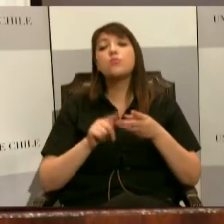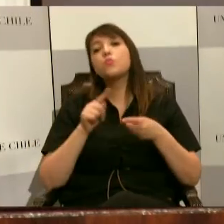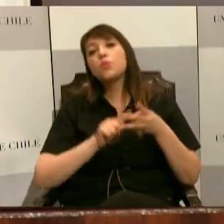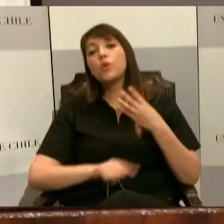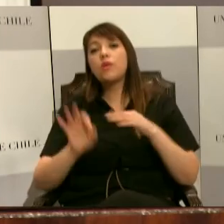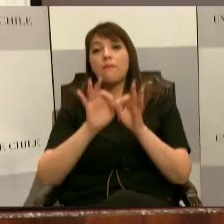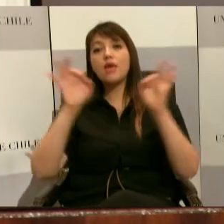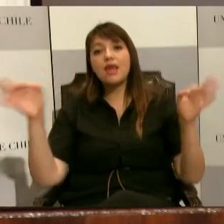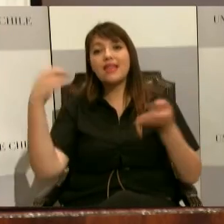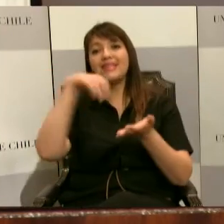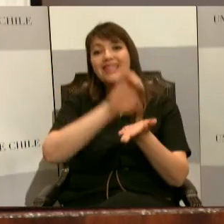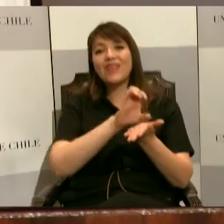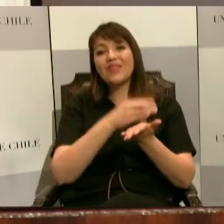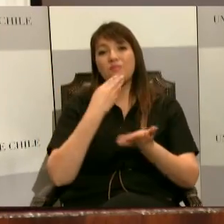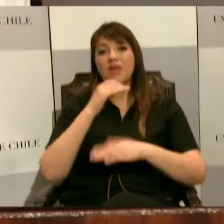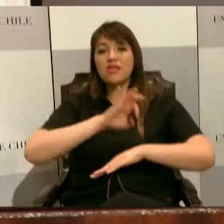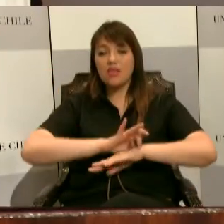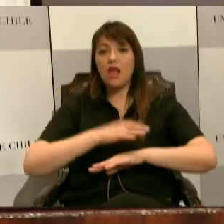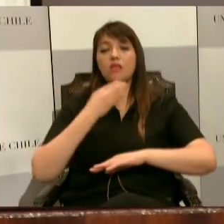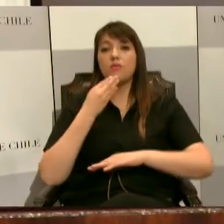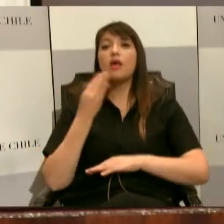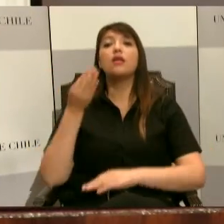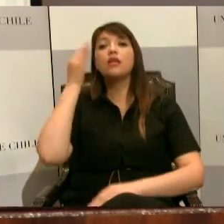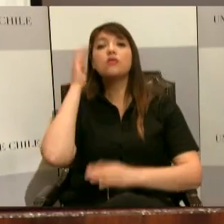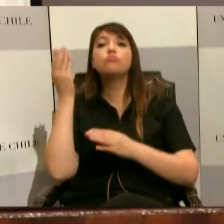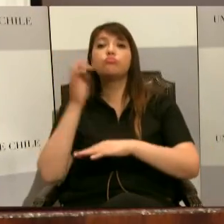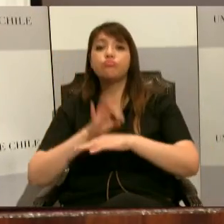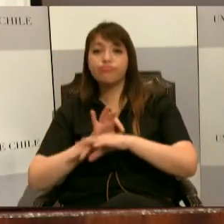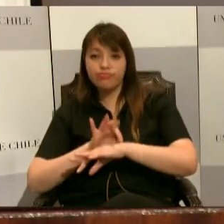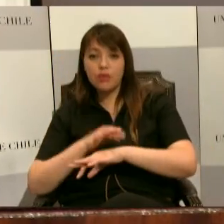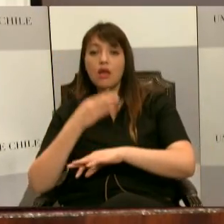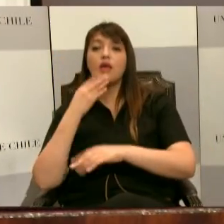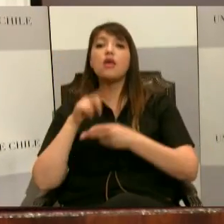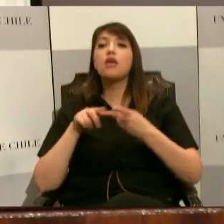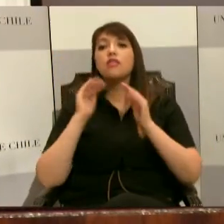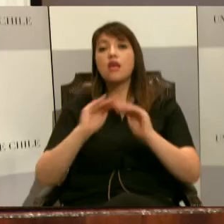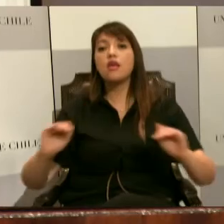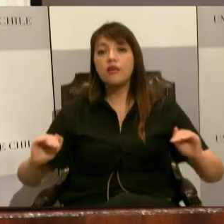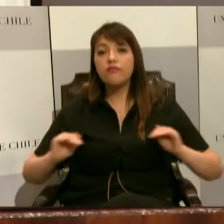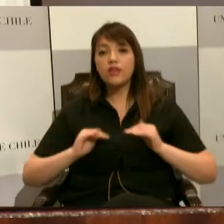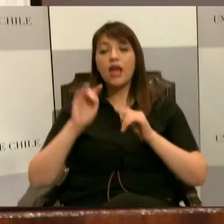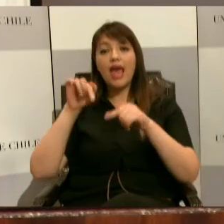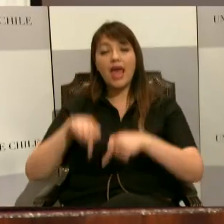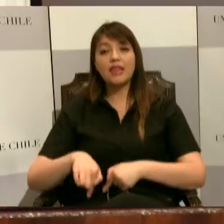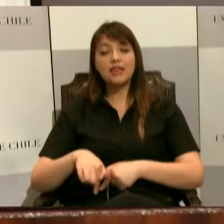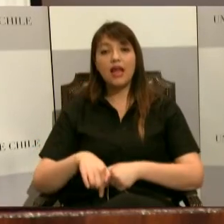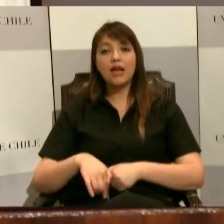y centro de docencia y simulación, psiquiatría infanto-juvenil, telemedicina y anestesiología, entre otras áreas. Esta rectoría